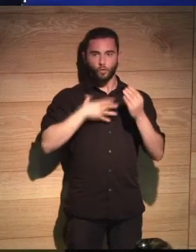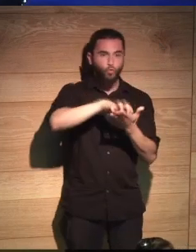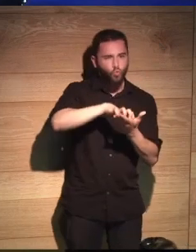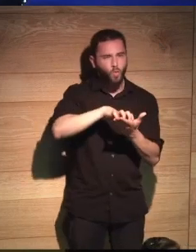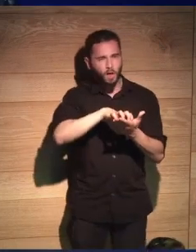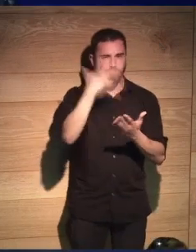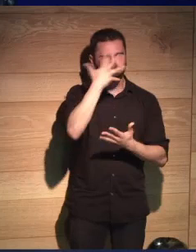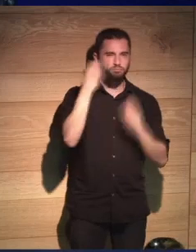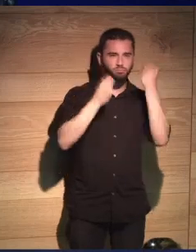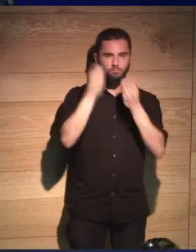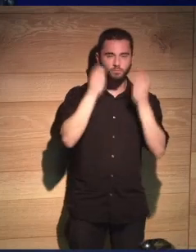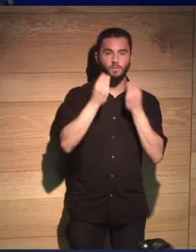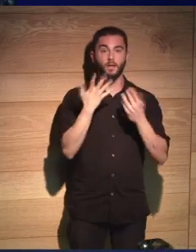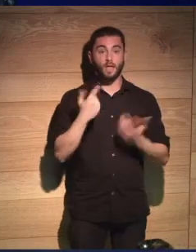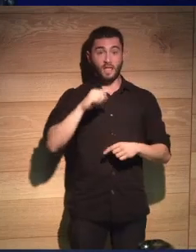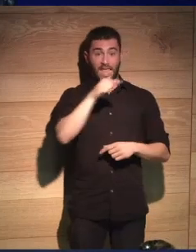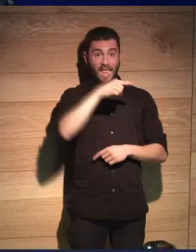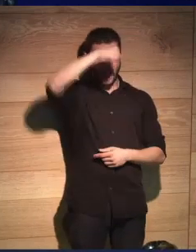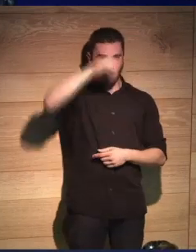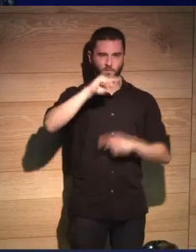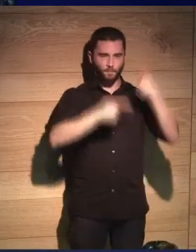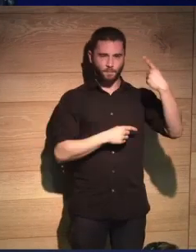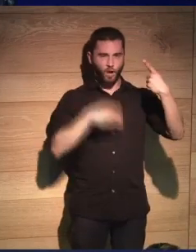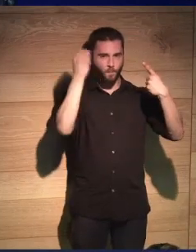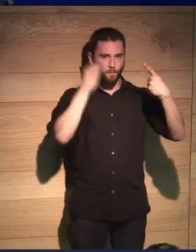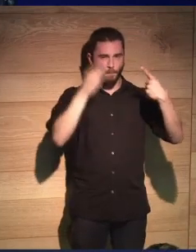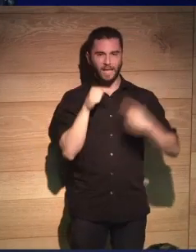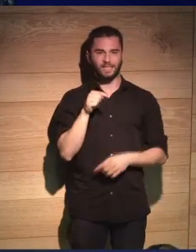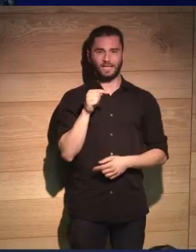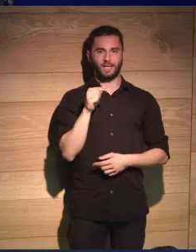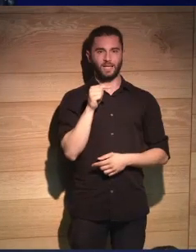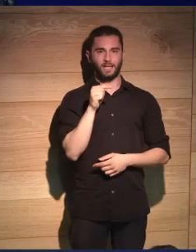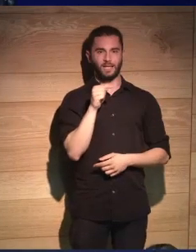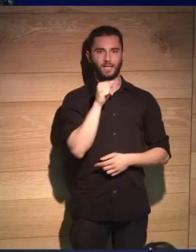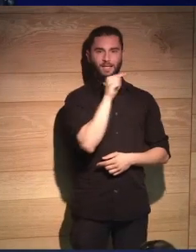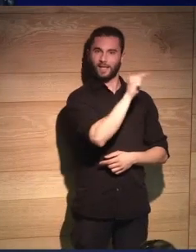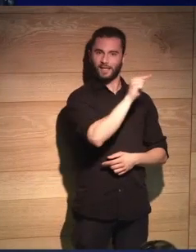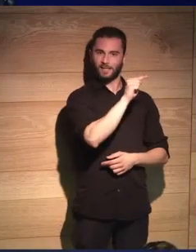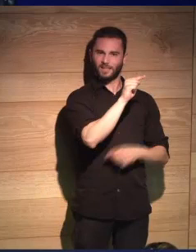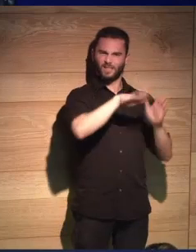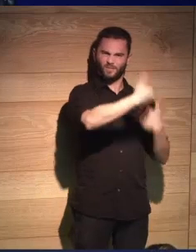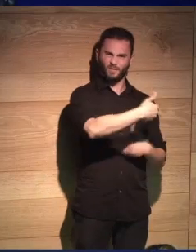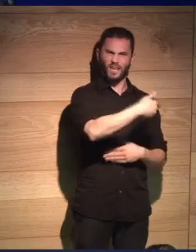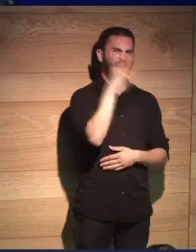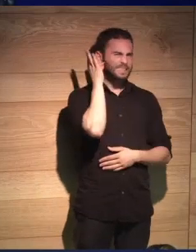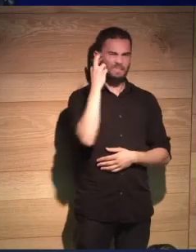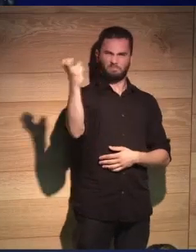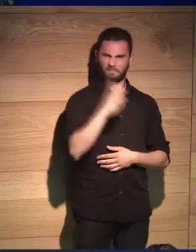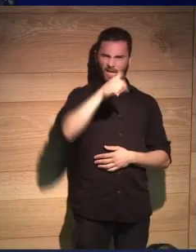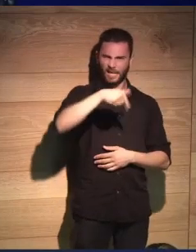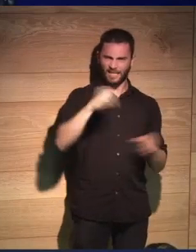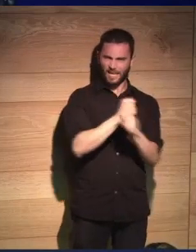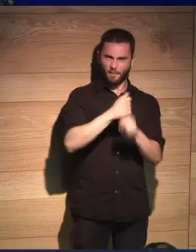bien su trabajo, o sea, él en un primer momento piensa, ¿para qué va a venir esta extranjera a decir cómo tengo yo que hacer mi trabajo,